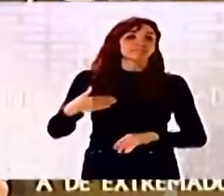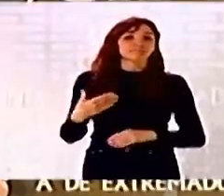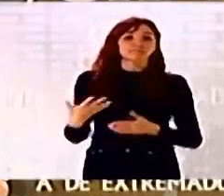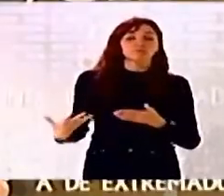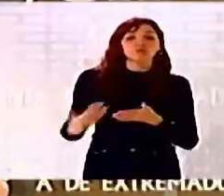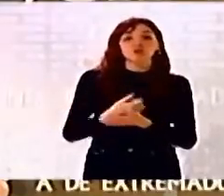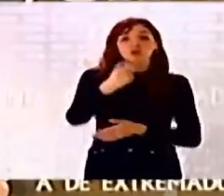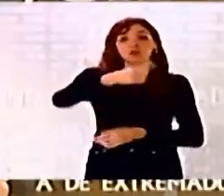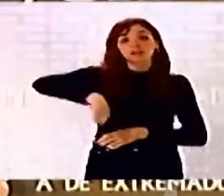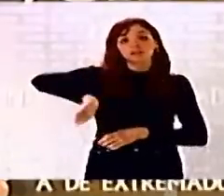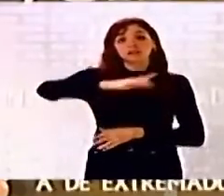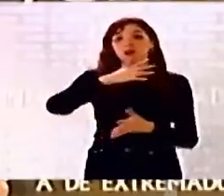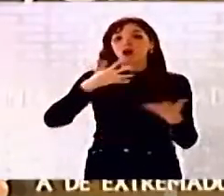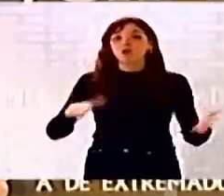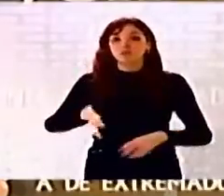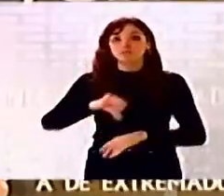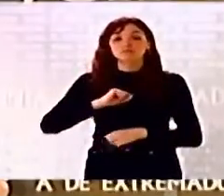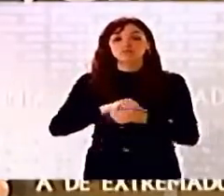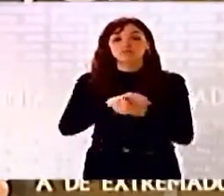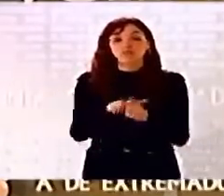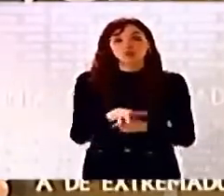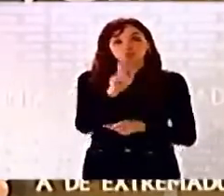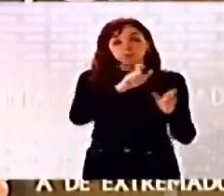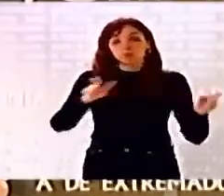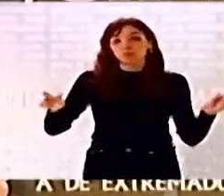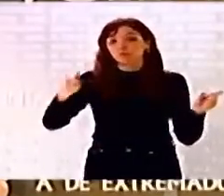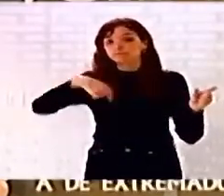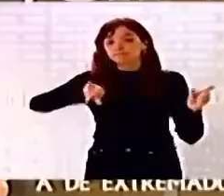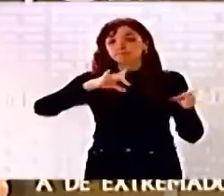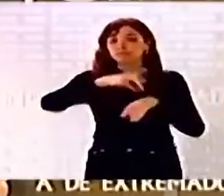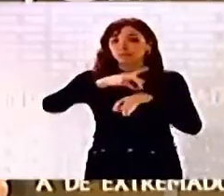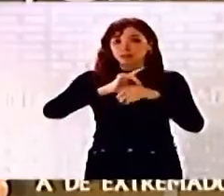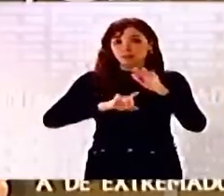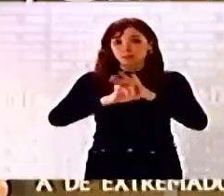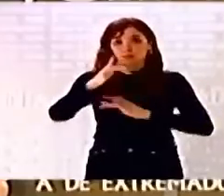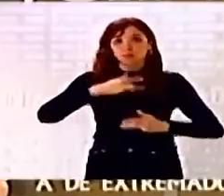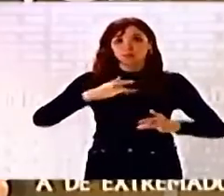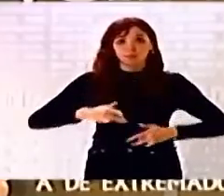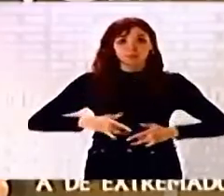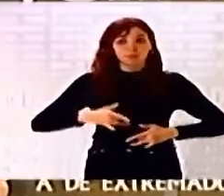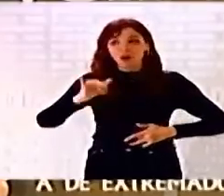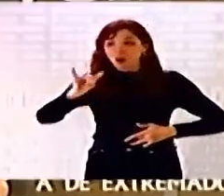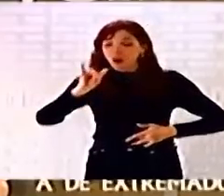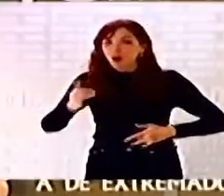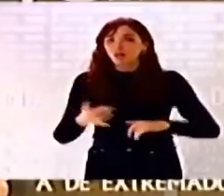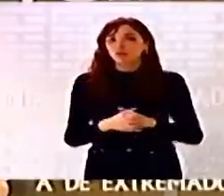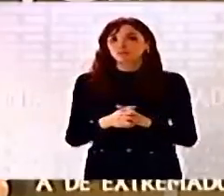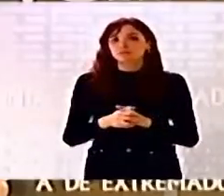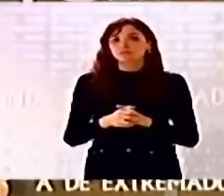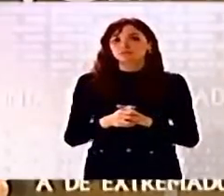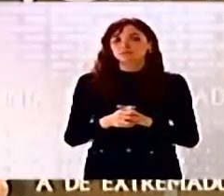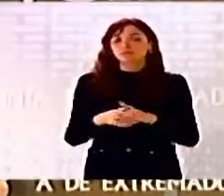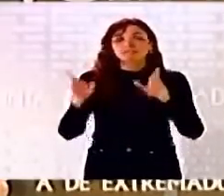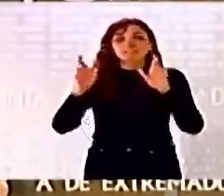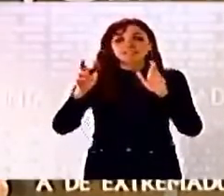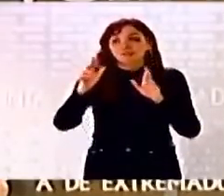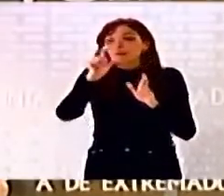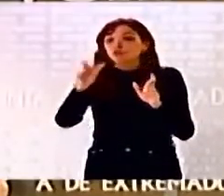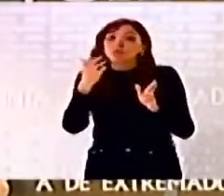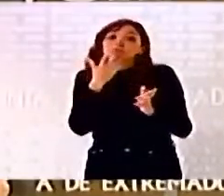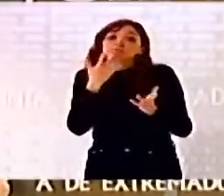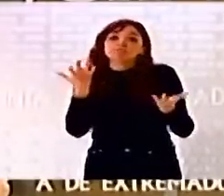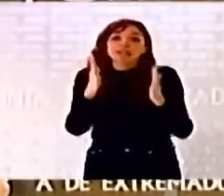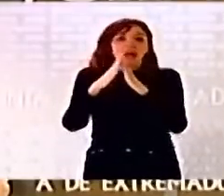momento, estando infectadas por coronavirus, están desarrollando la COVID-19, bien estén en su domicilio en seguimiento, bien